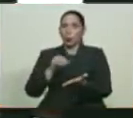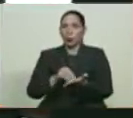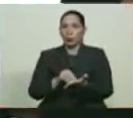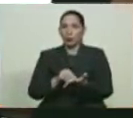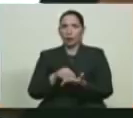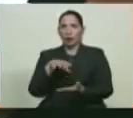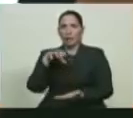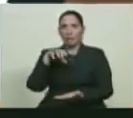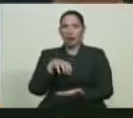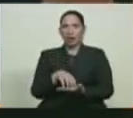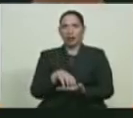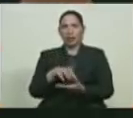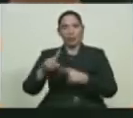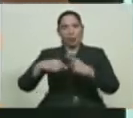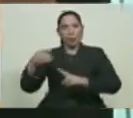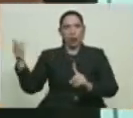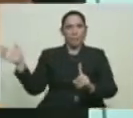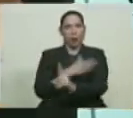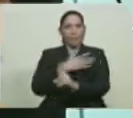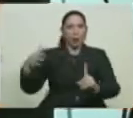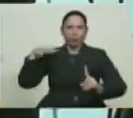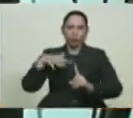sido salvajemente agredidos